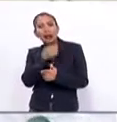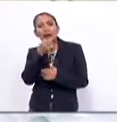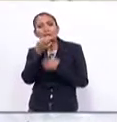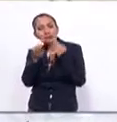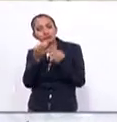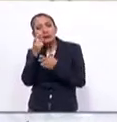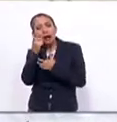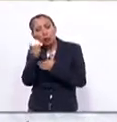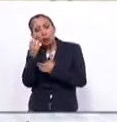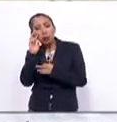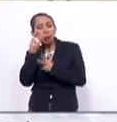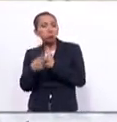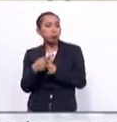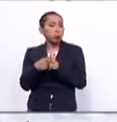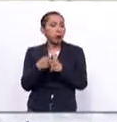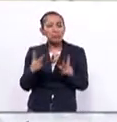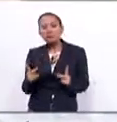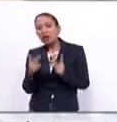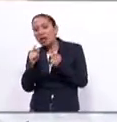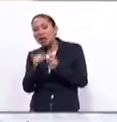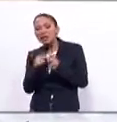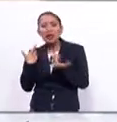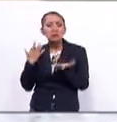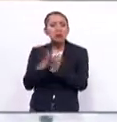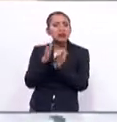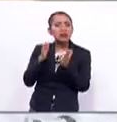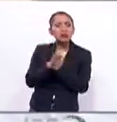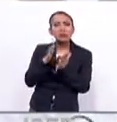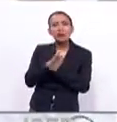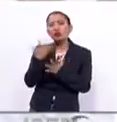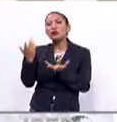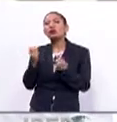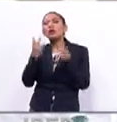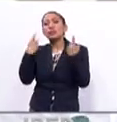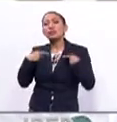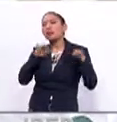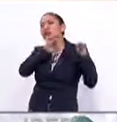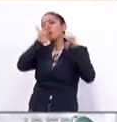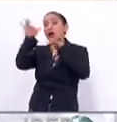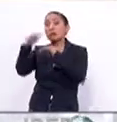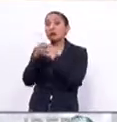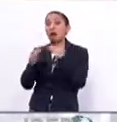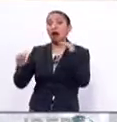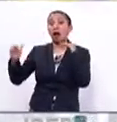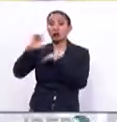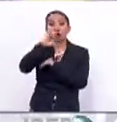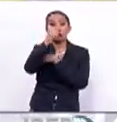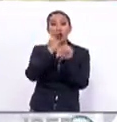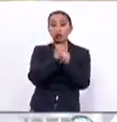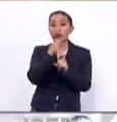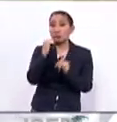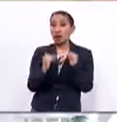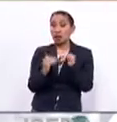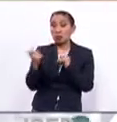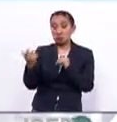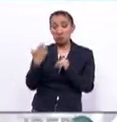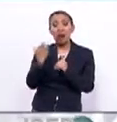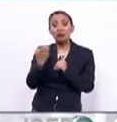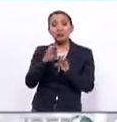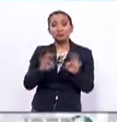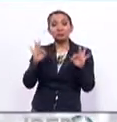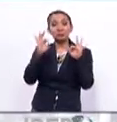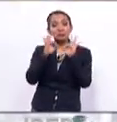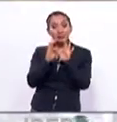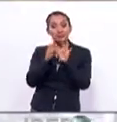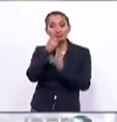que ya empiezan a contabilizar que las ventas y la participación y el número de asistentes ha sido mayor que otros años, así que también eso es